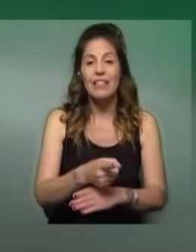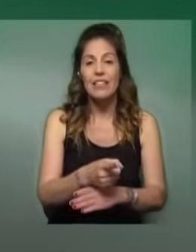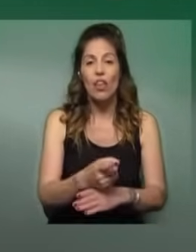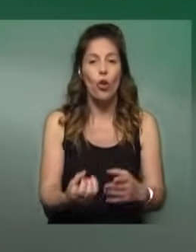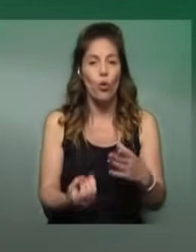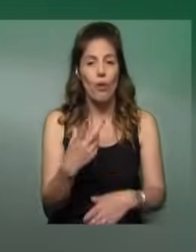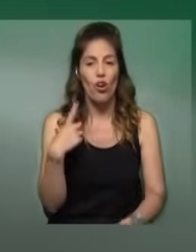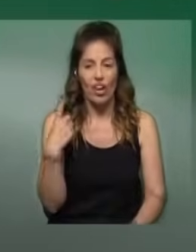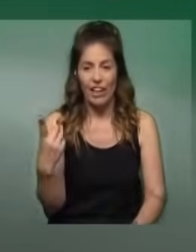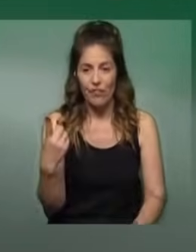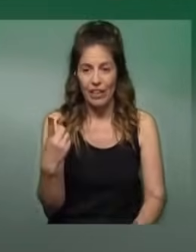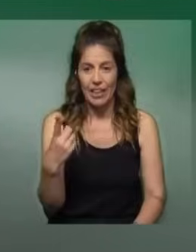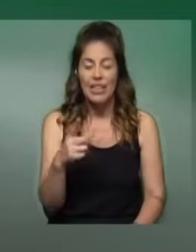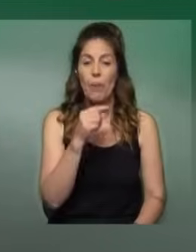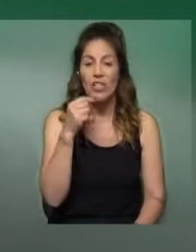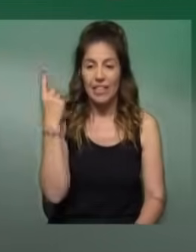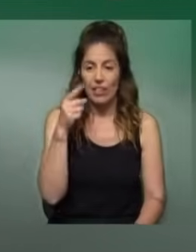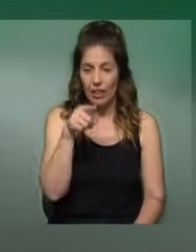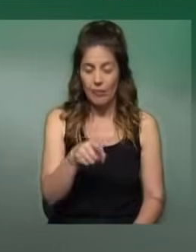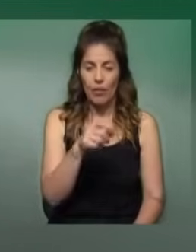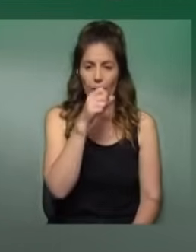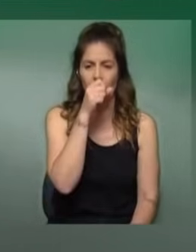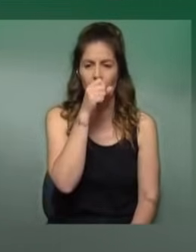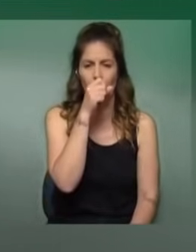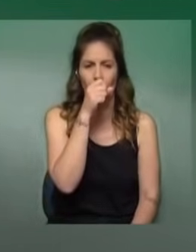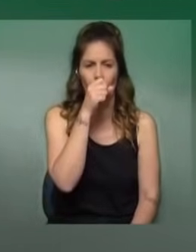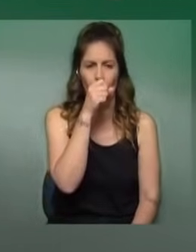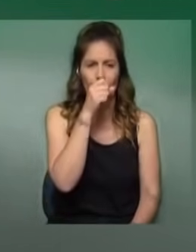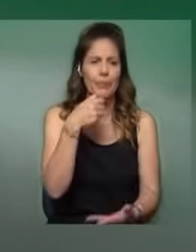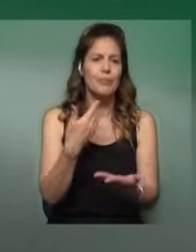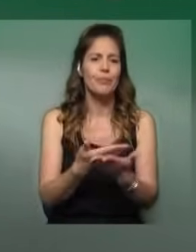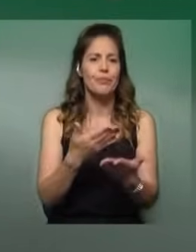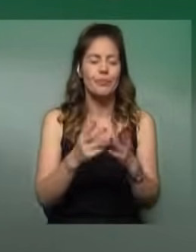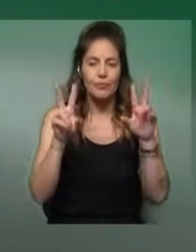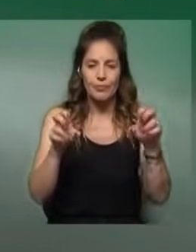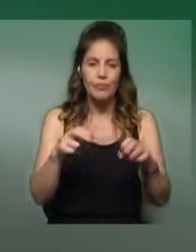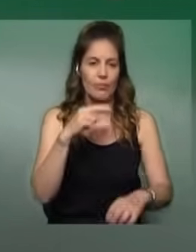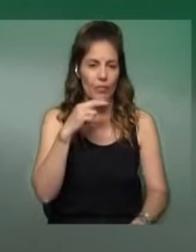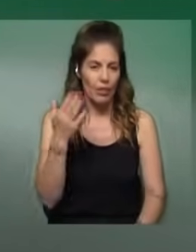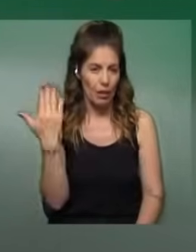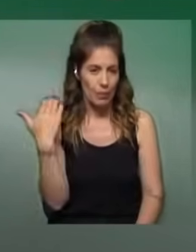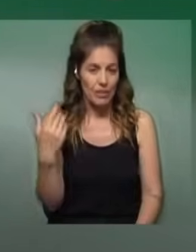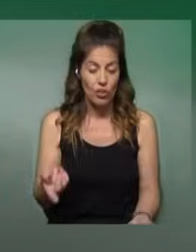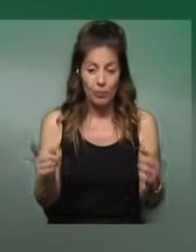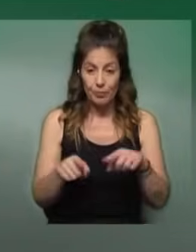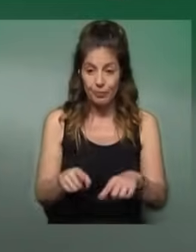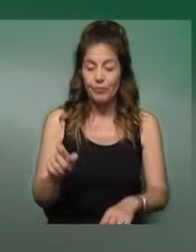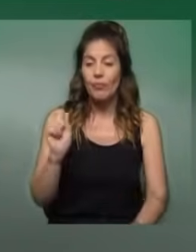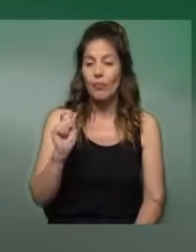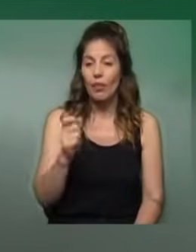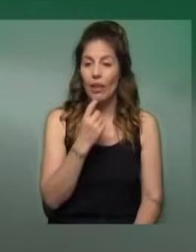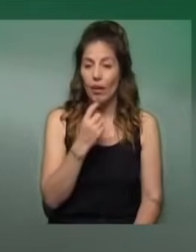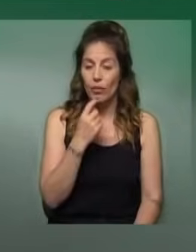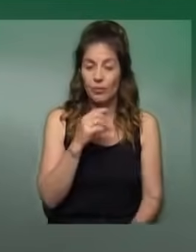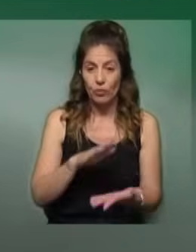nuevo jefe de gabinete de Interpol en ese país a propósito de este tema El viernes pasado se había restablecido la alerta roja sobre la